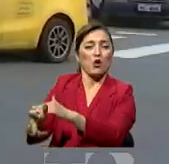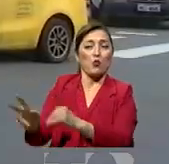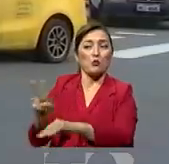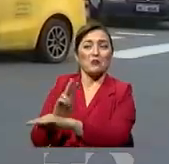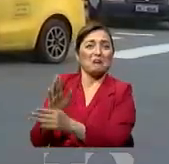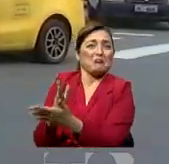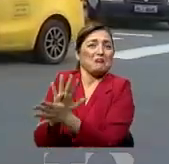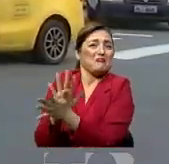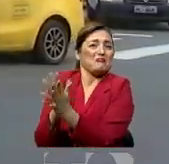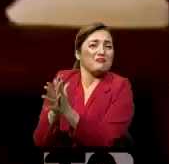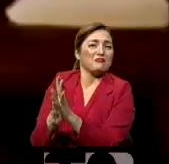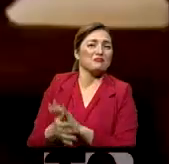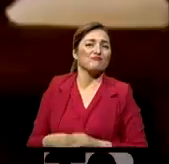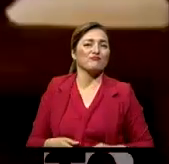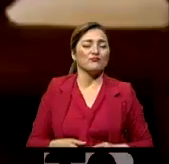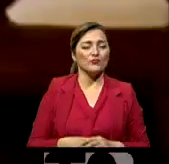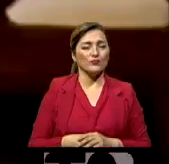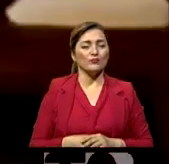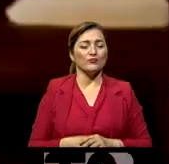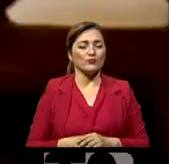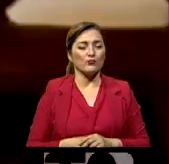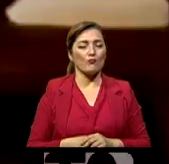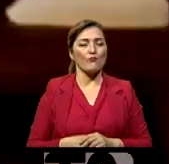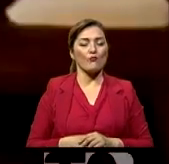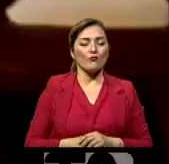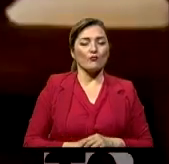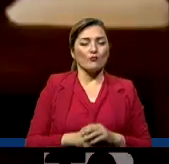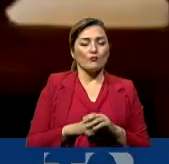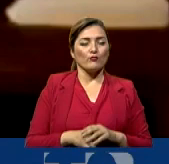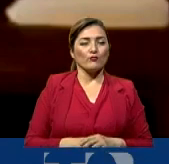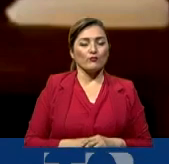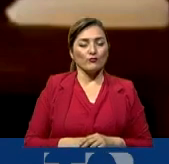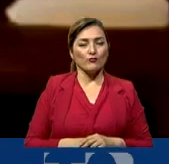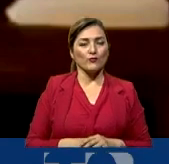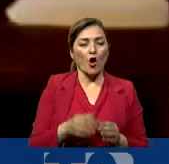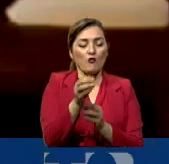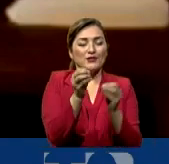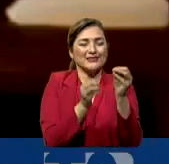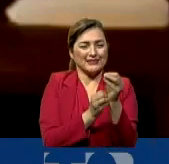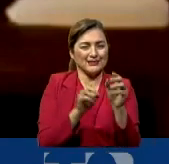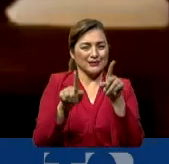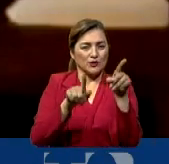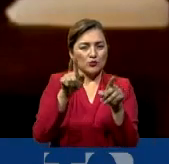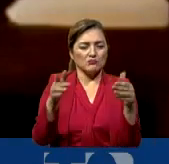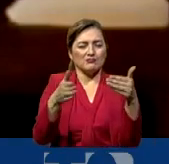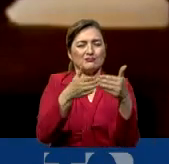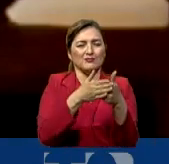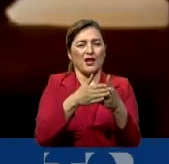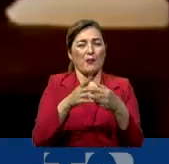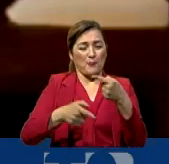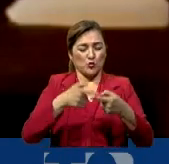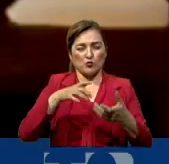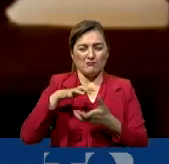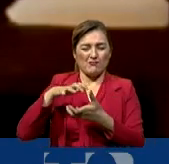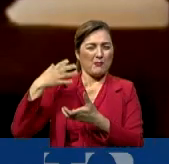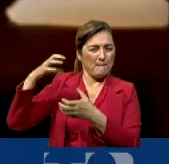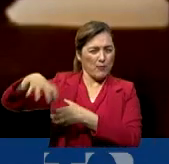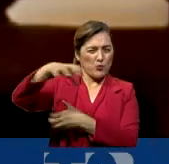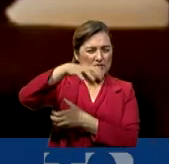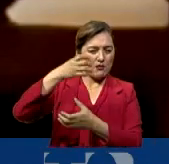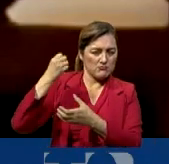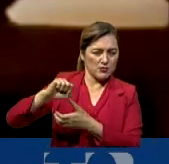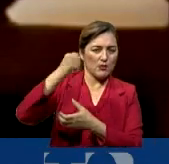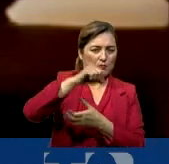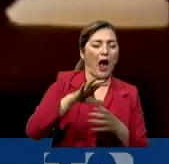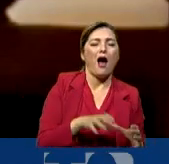que poco o nada se utiliza. Y si es que hay oficinas de encomiendas que están desocupadas, pues lógicamente porque se ha trasladado